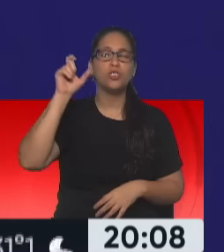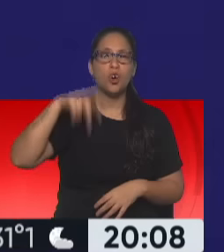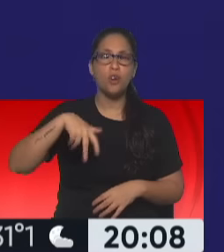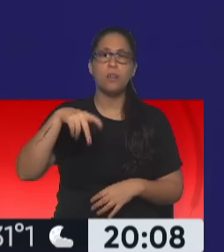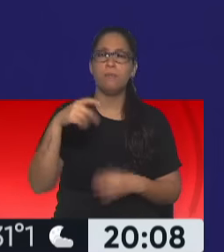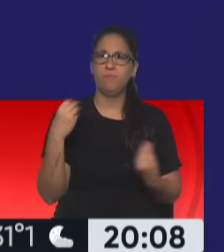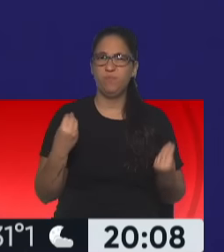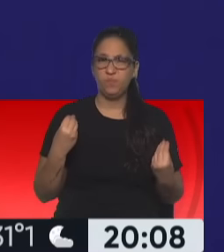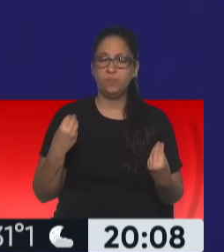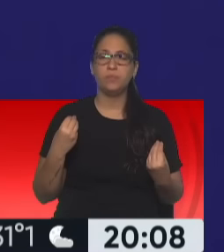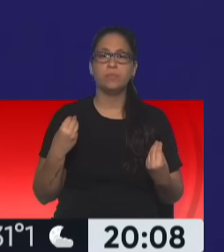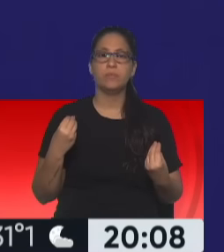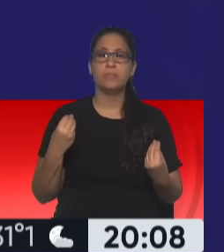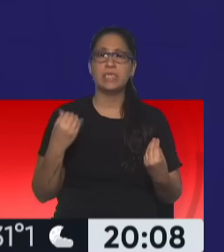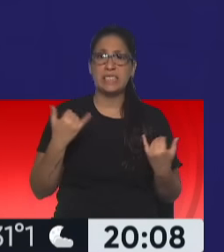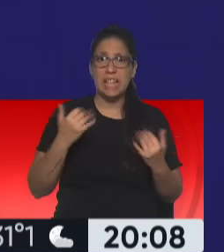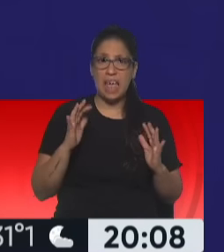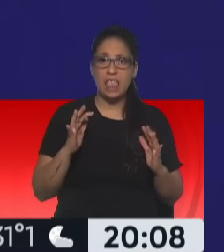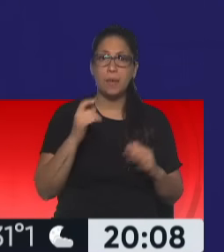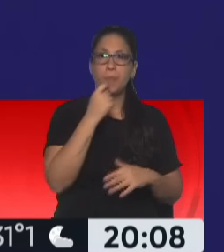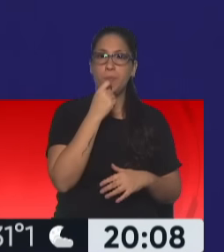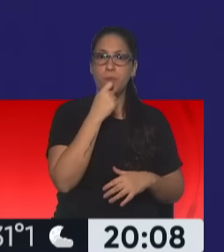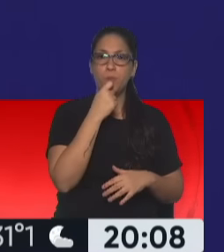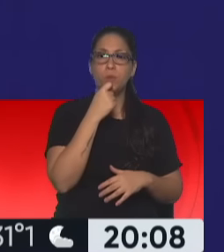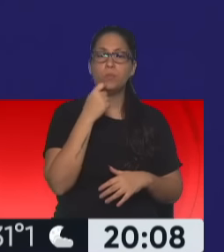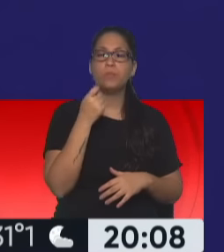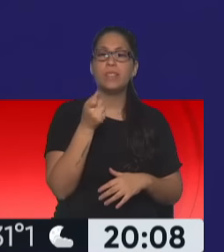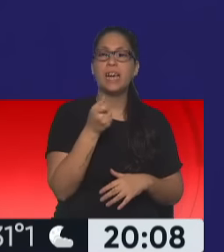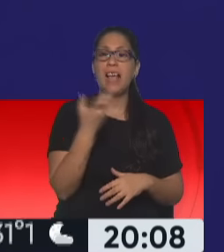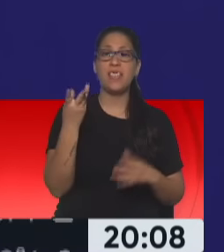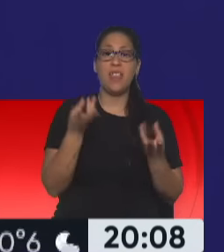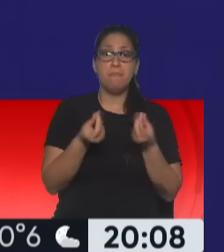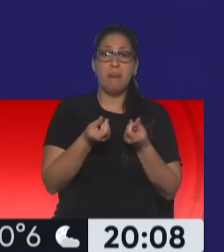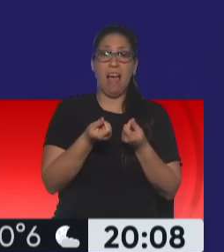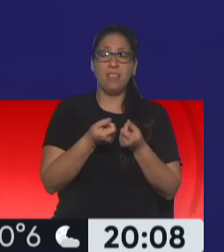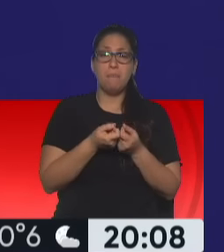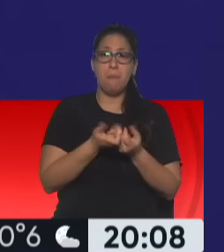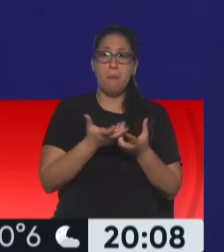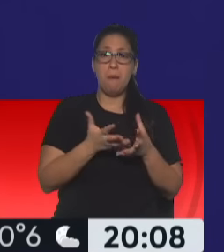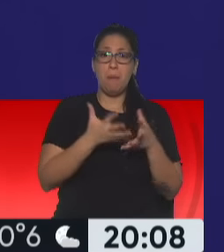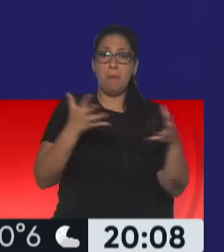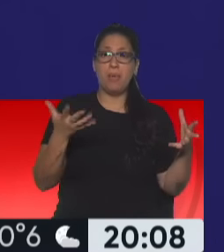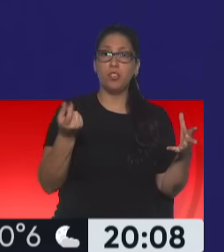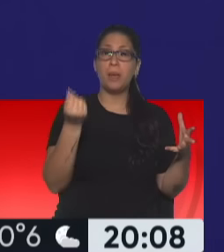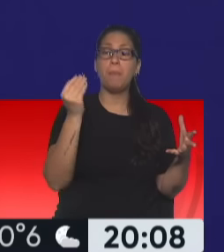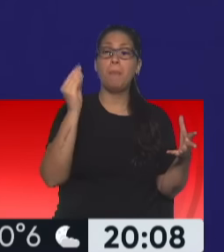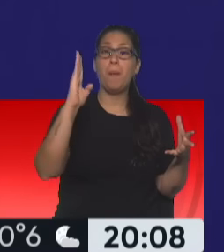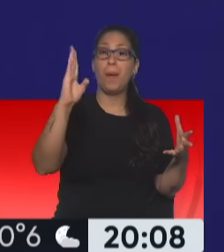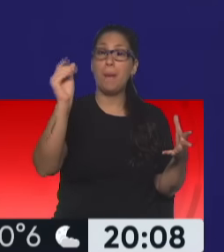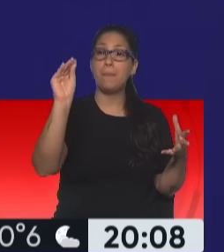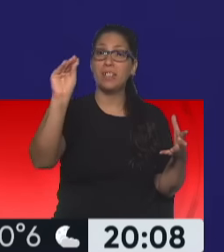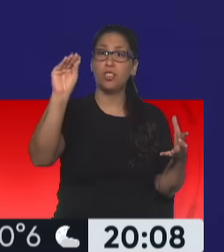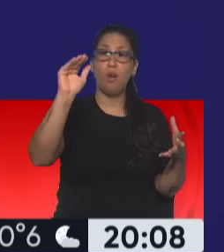monetaria, ¿qué es lo que pasa? Hacen aumentar la cantidad de dinero, entonces el precio de B no cae y